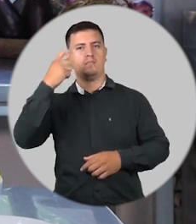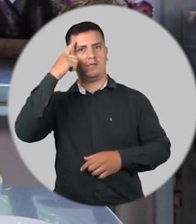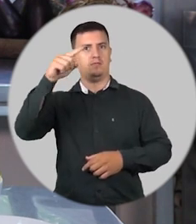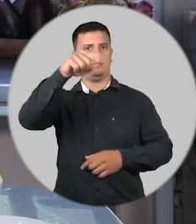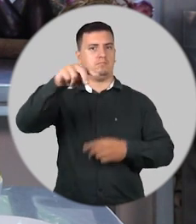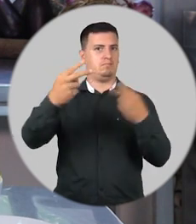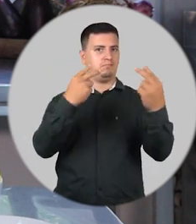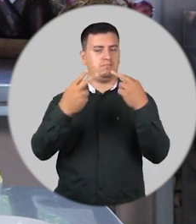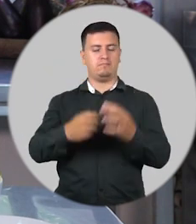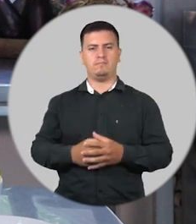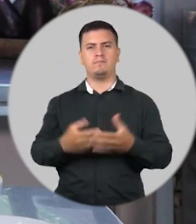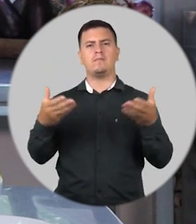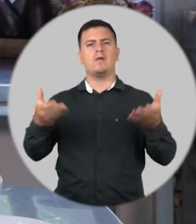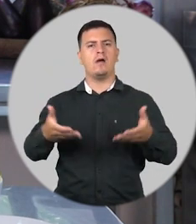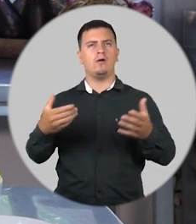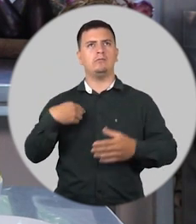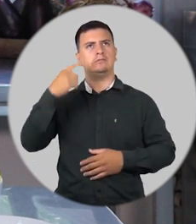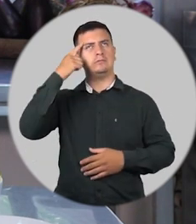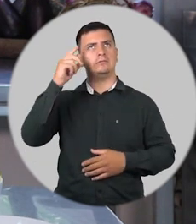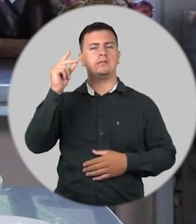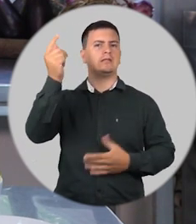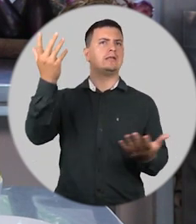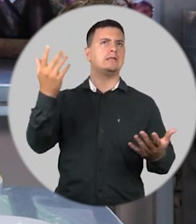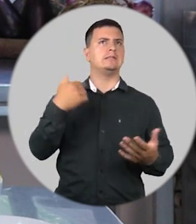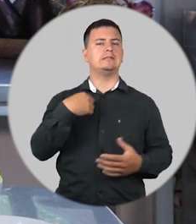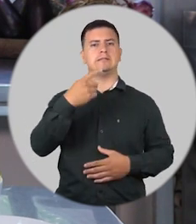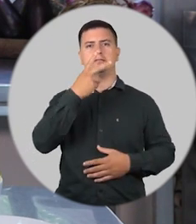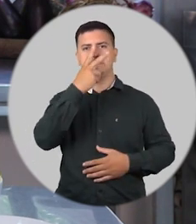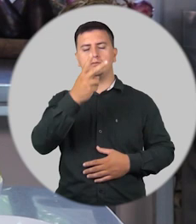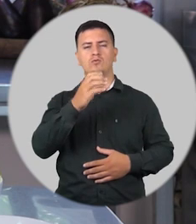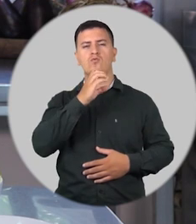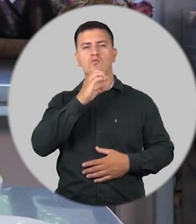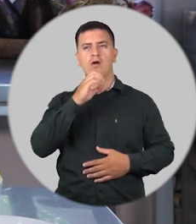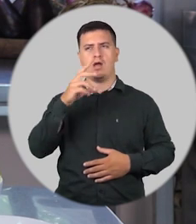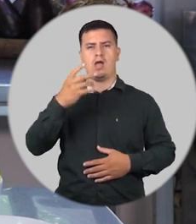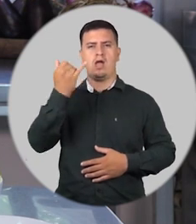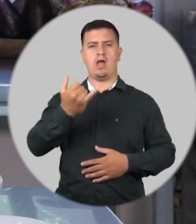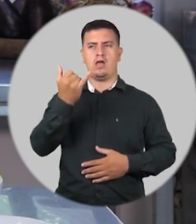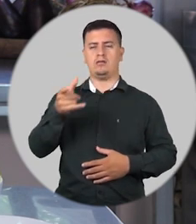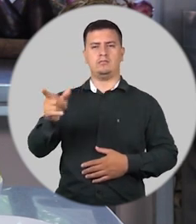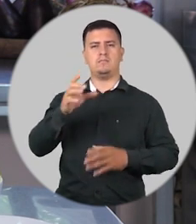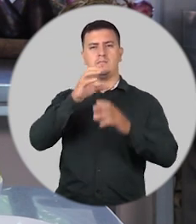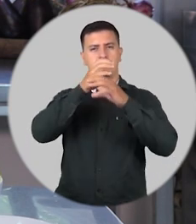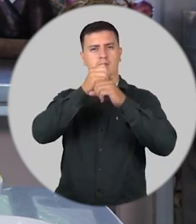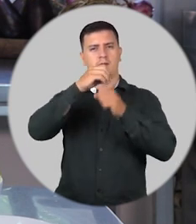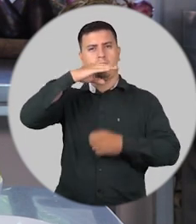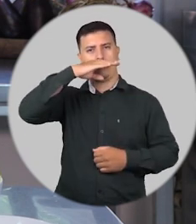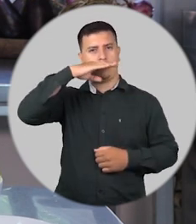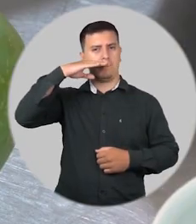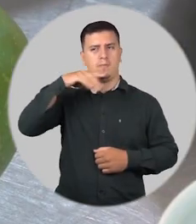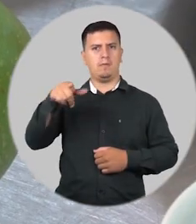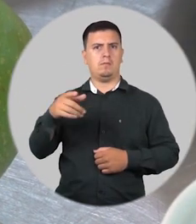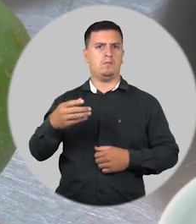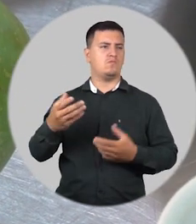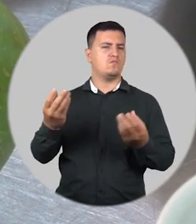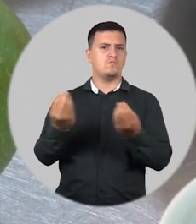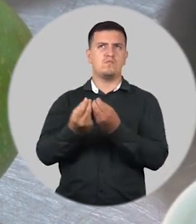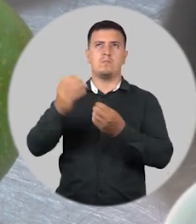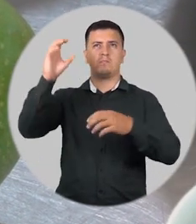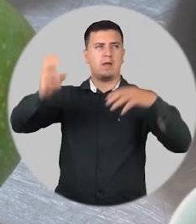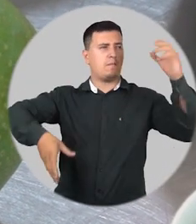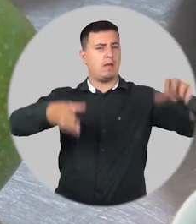hogares. Realmente hoy la idea era ver cómo podemos quitarle provecho al mango, que sabemos que tenemos